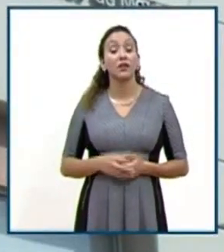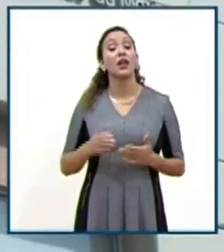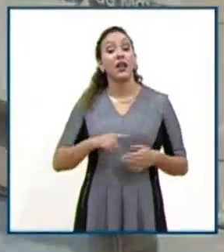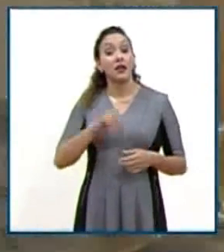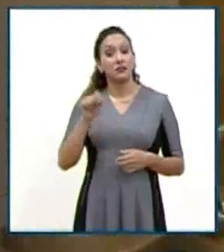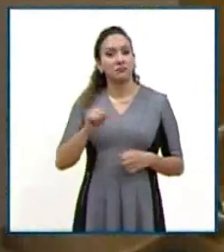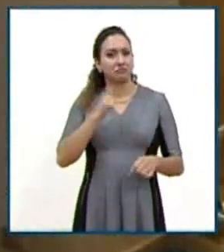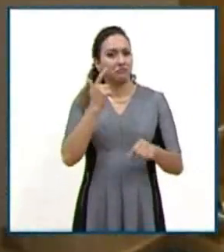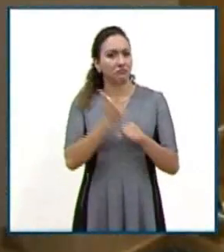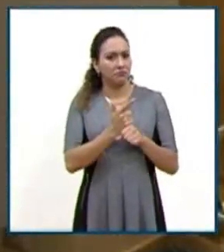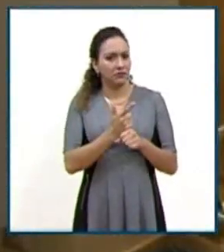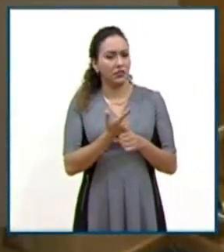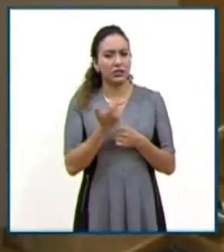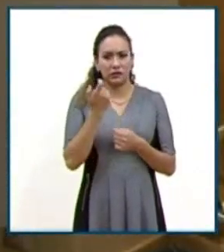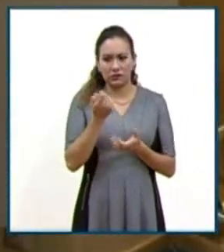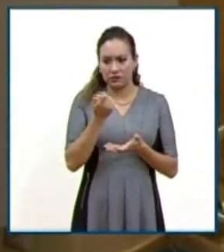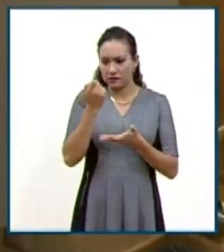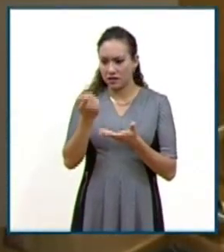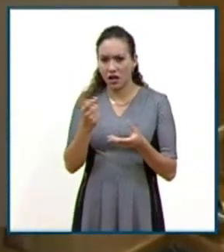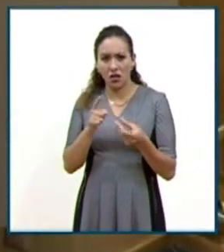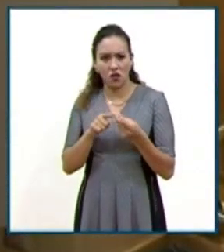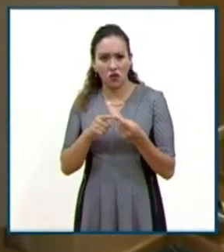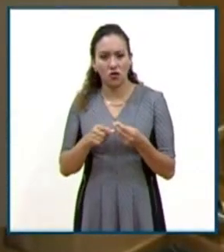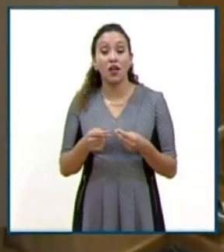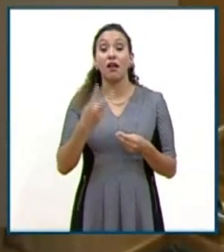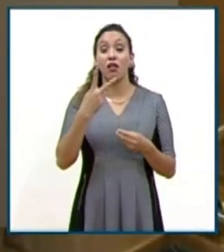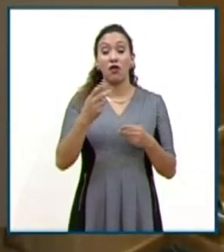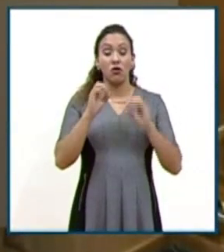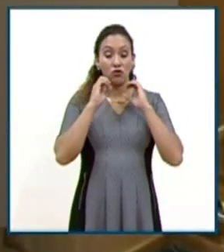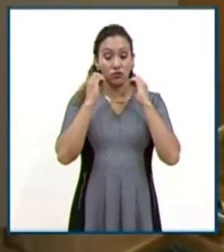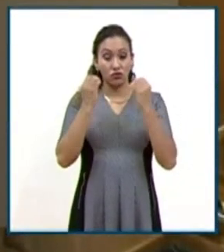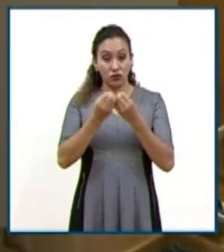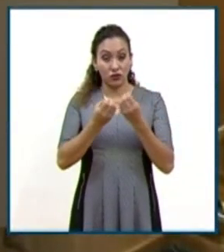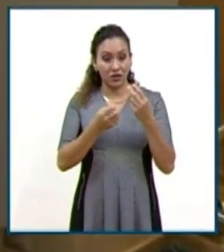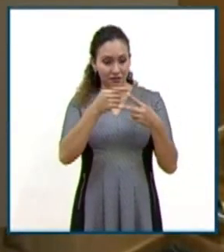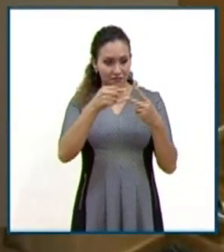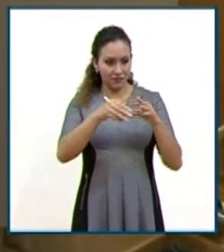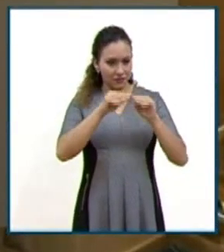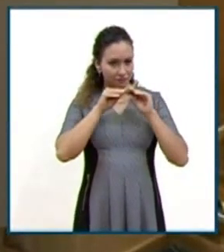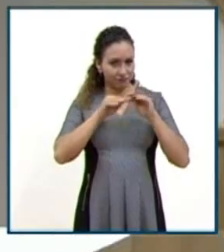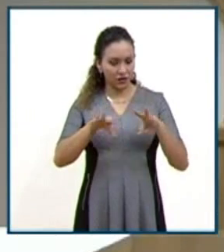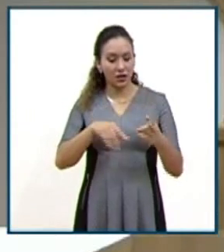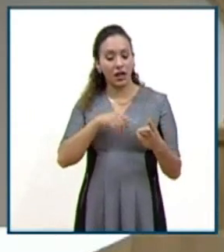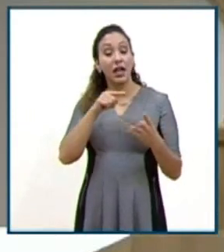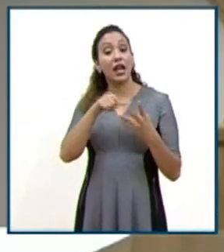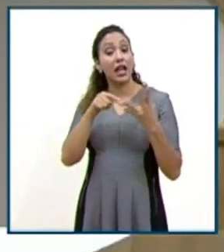mujeres fueran postuladas en entidades con posibilidades reales de triunfo.